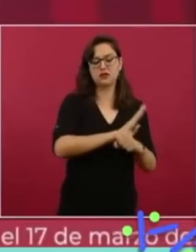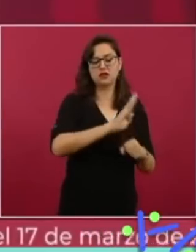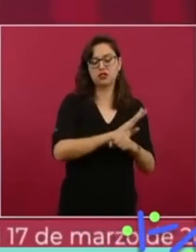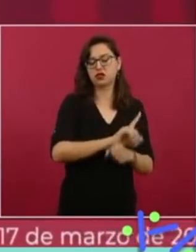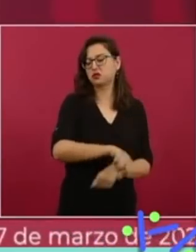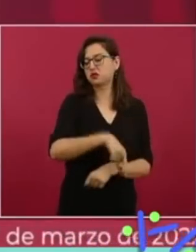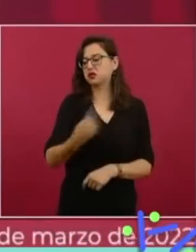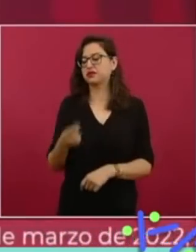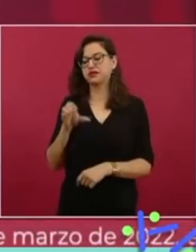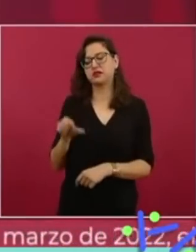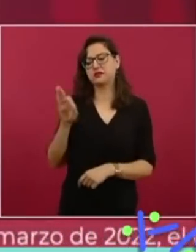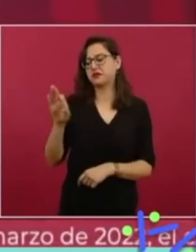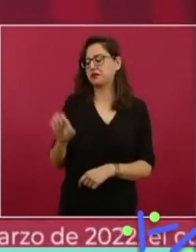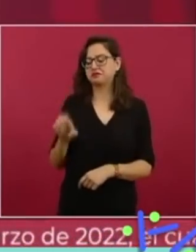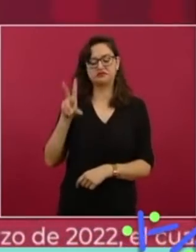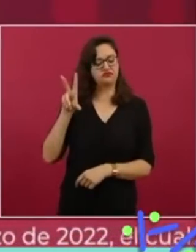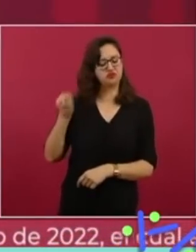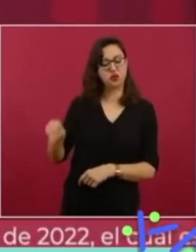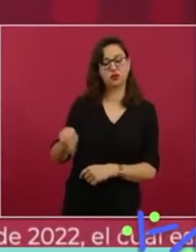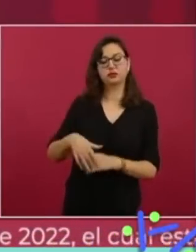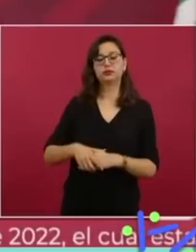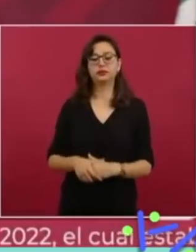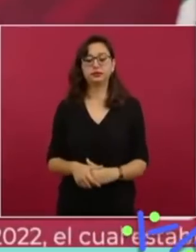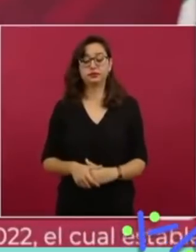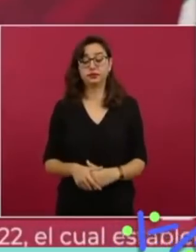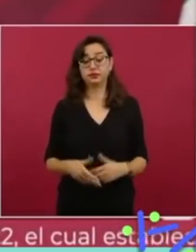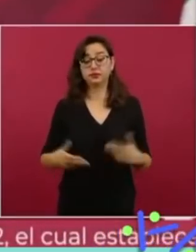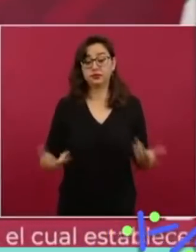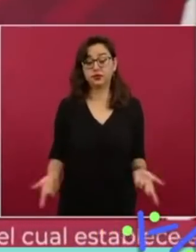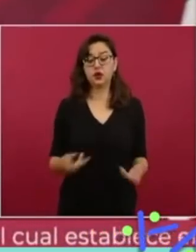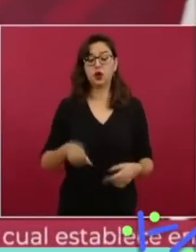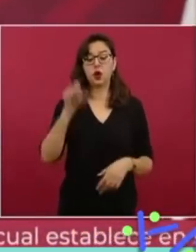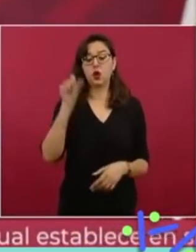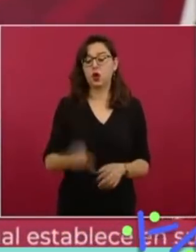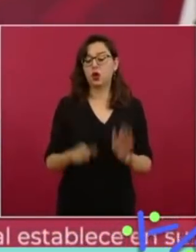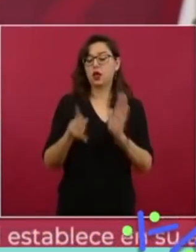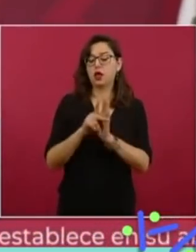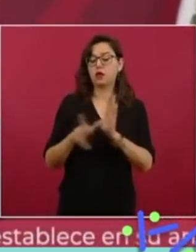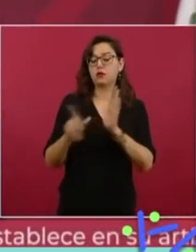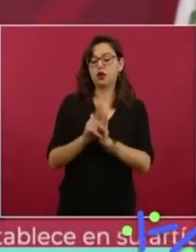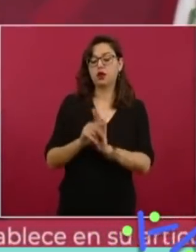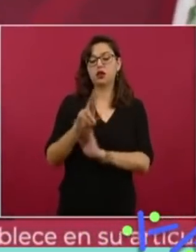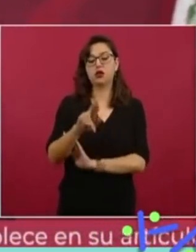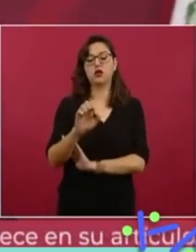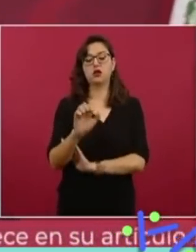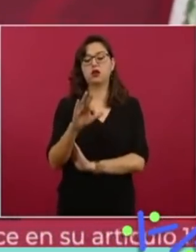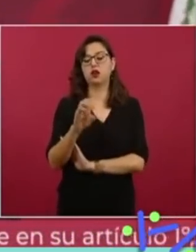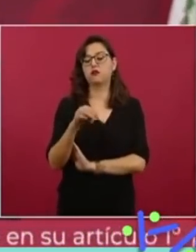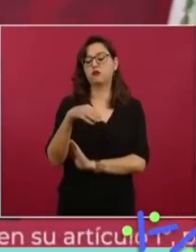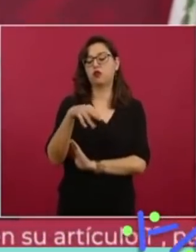periódico Reforma, un periódico conservador, que defiende la corrupción,